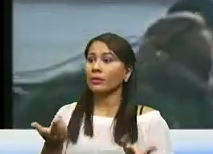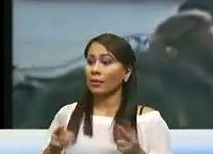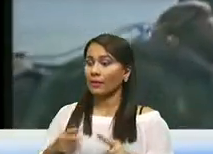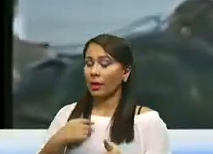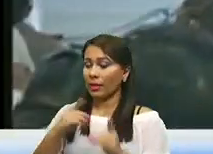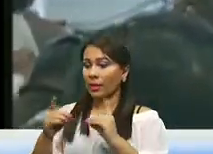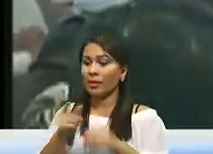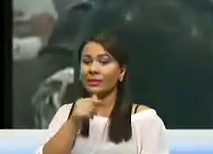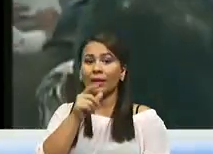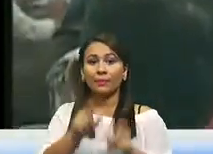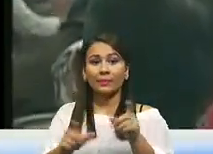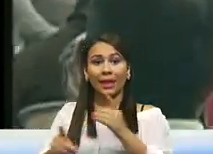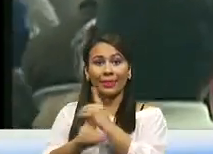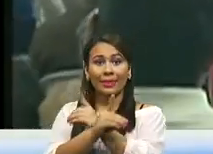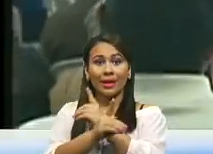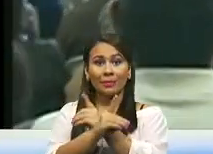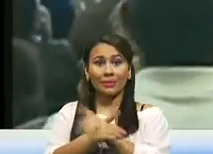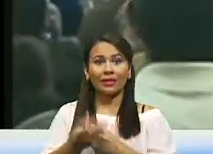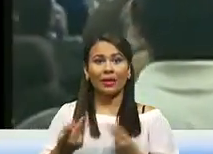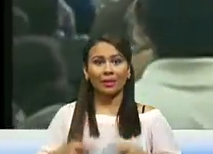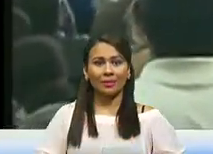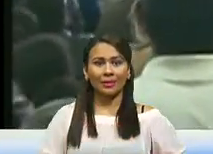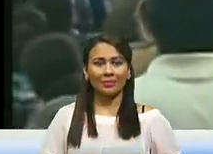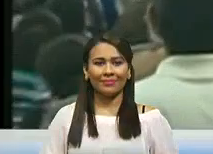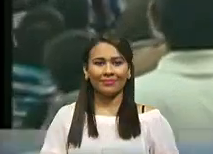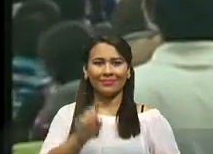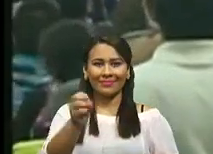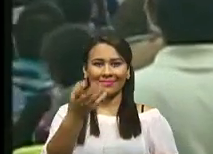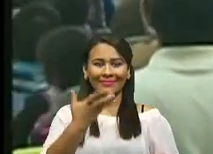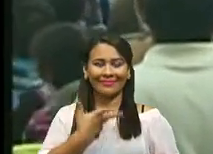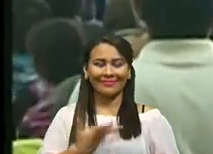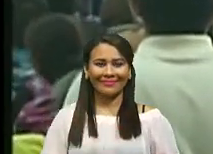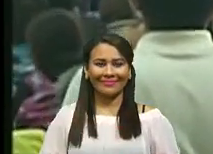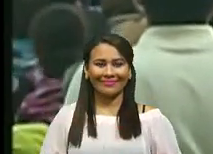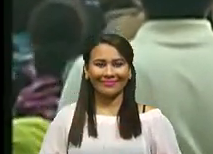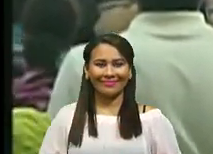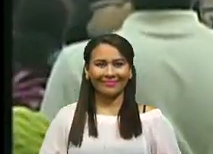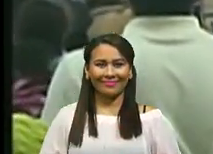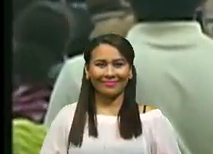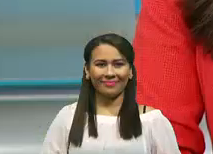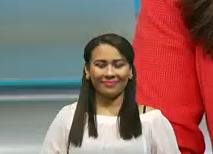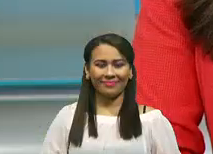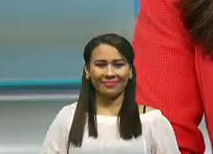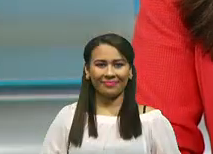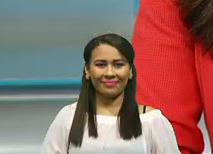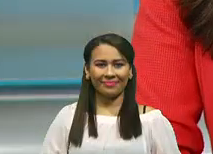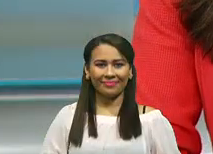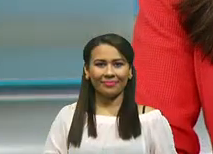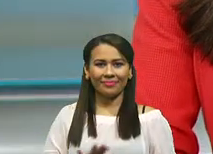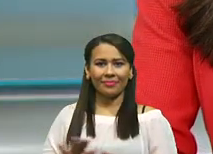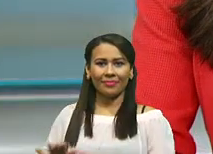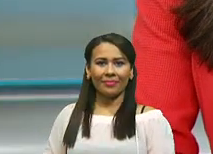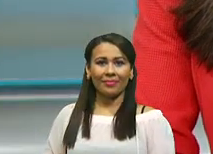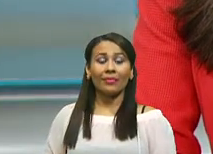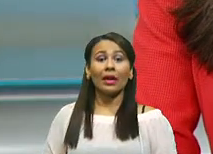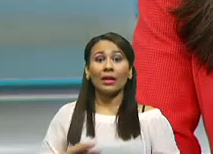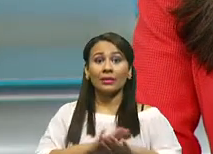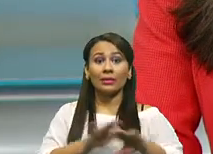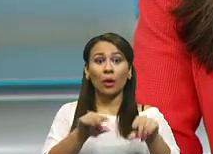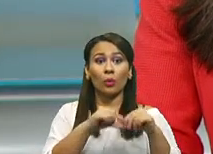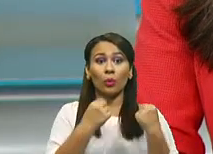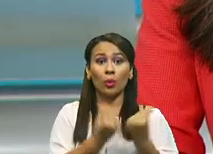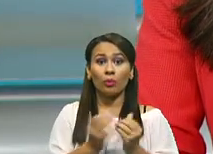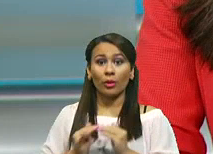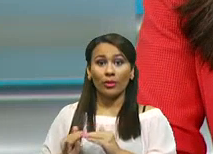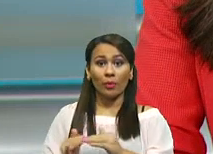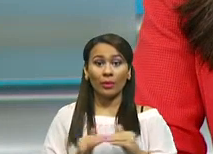encuentro con personas con discapacidad. Informó Alison Corral. La organización Cauce